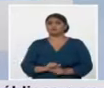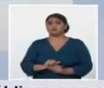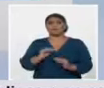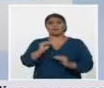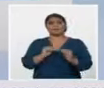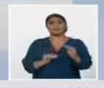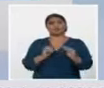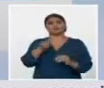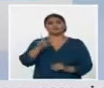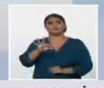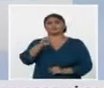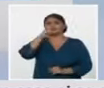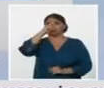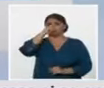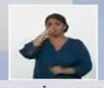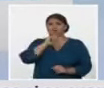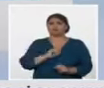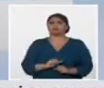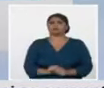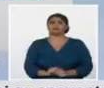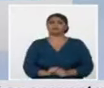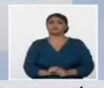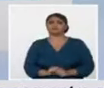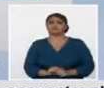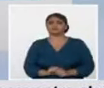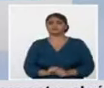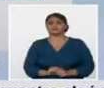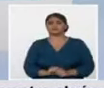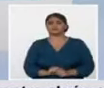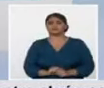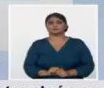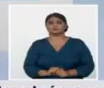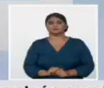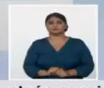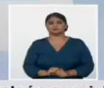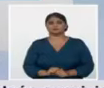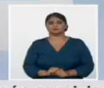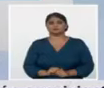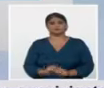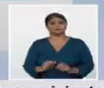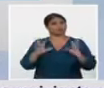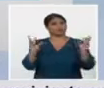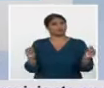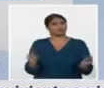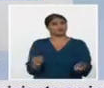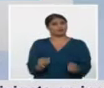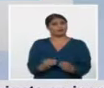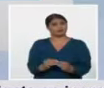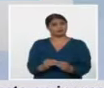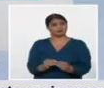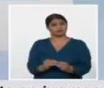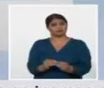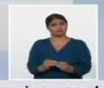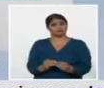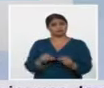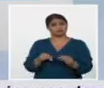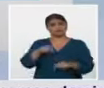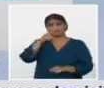el 12,7%. Se acumulan ya, con esta cifra de